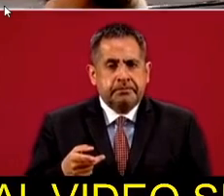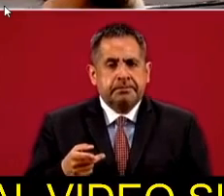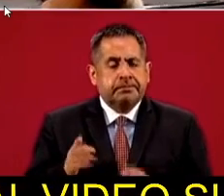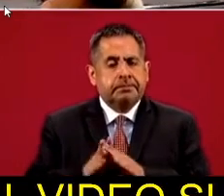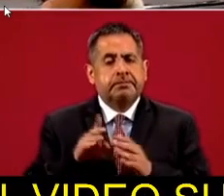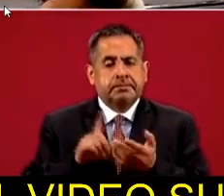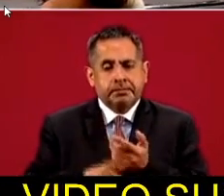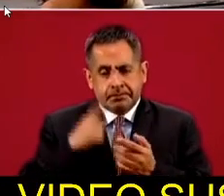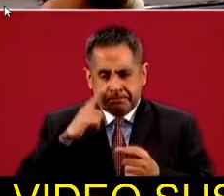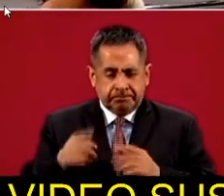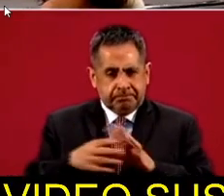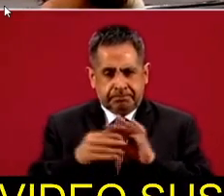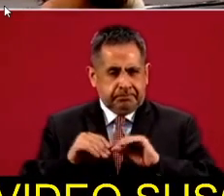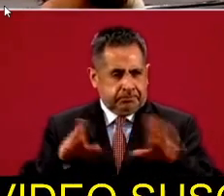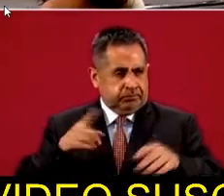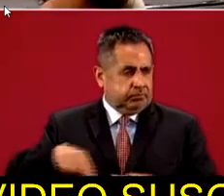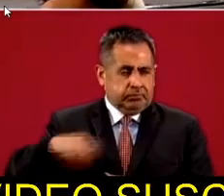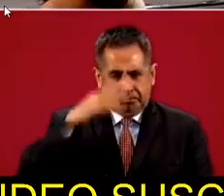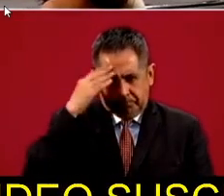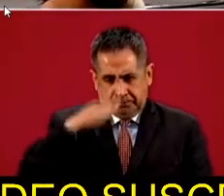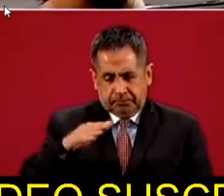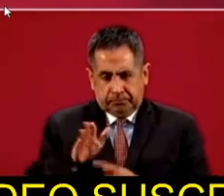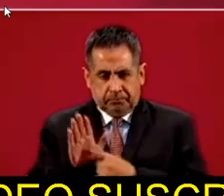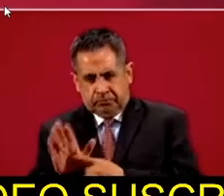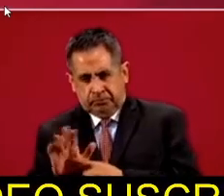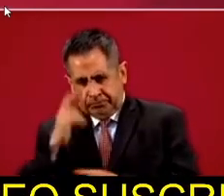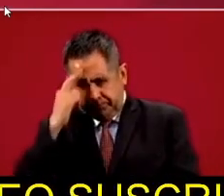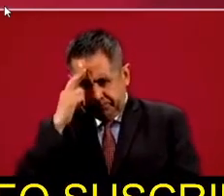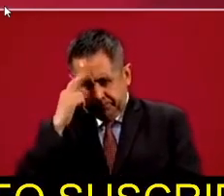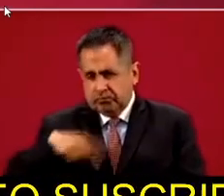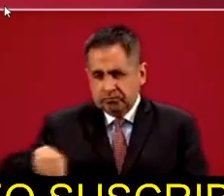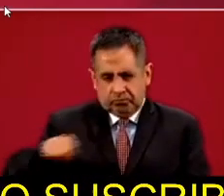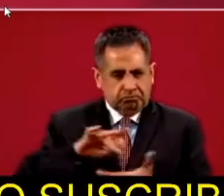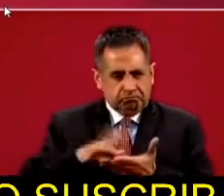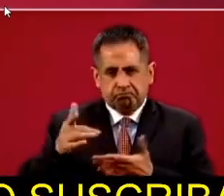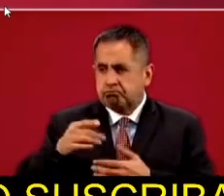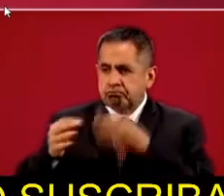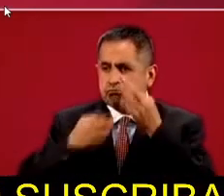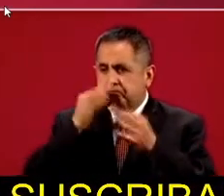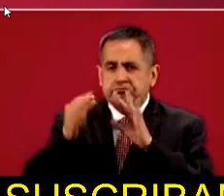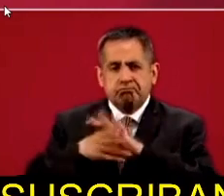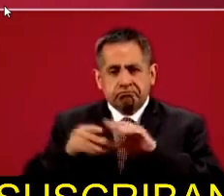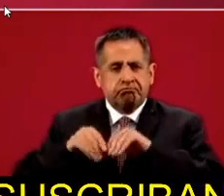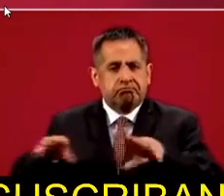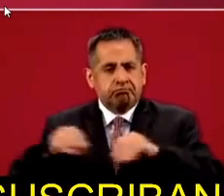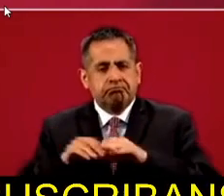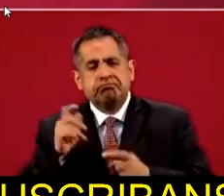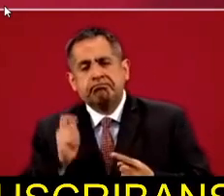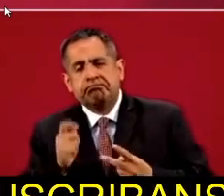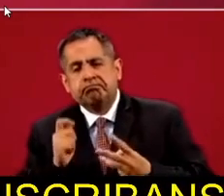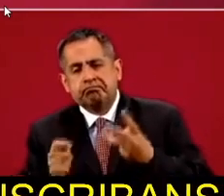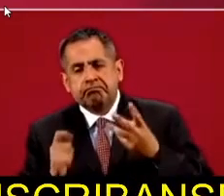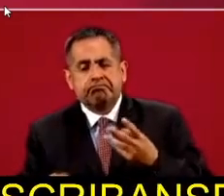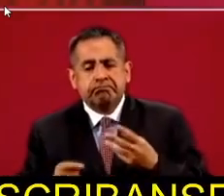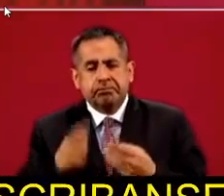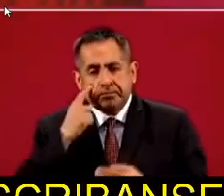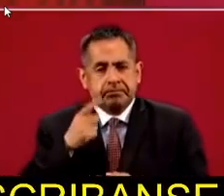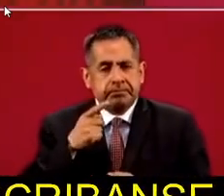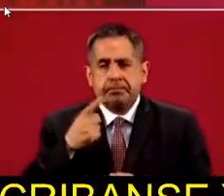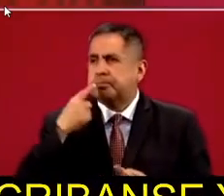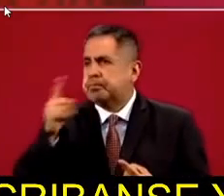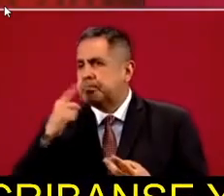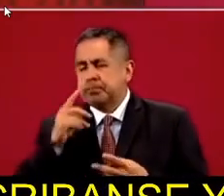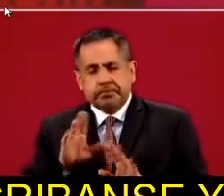que pusieron a la vista de todos ustedes, y ustedes inclusive colaboraron con algunos seguimientos, algunas pistas, algunas